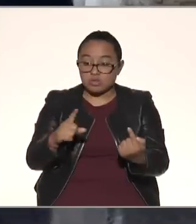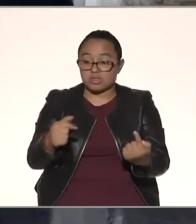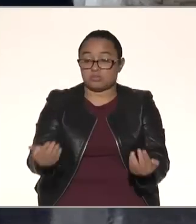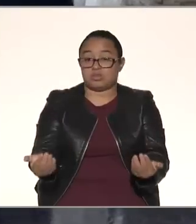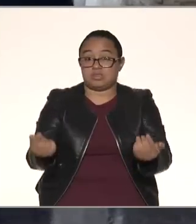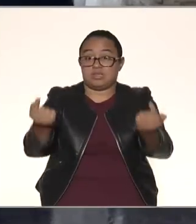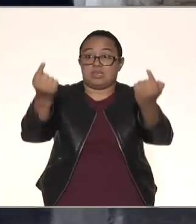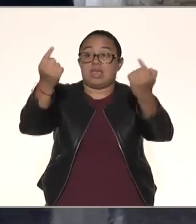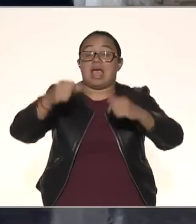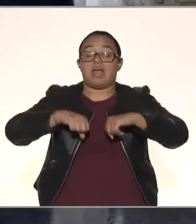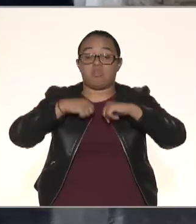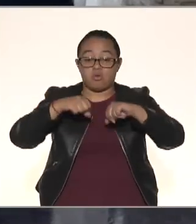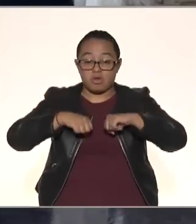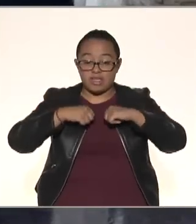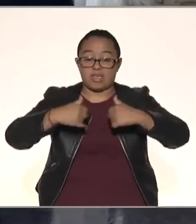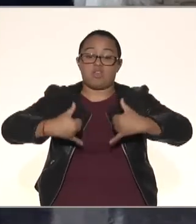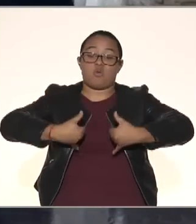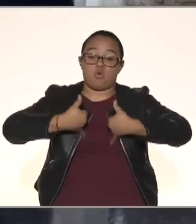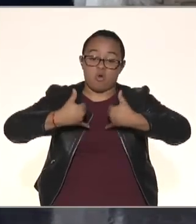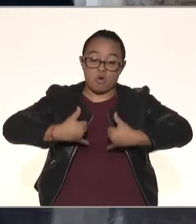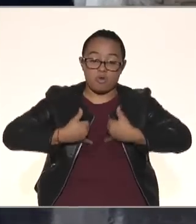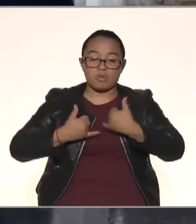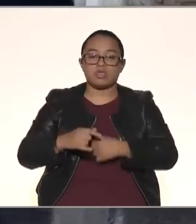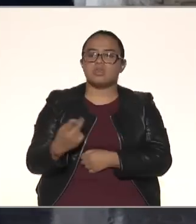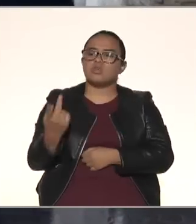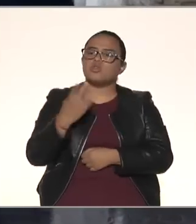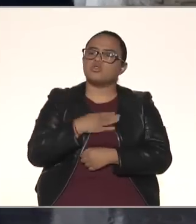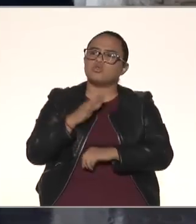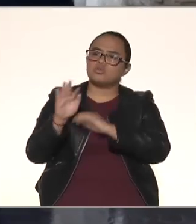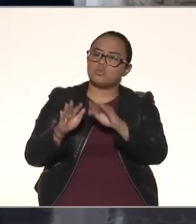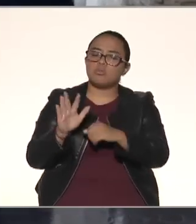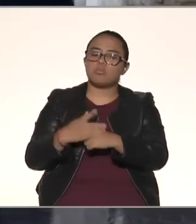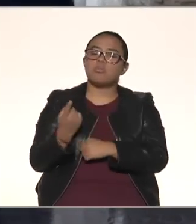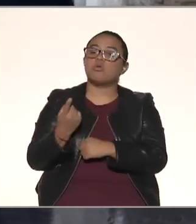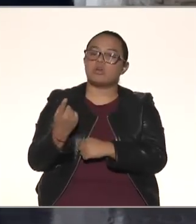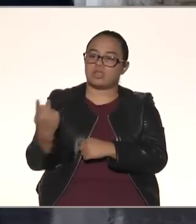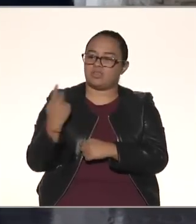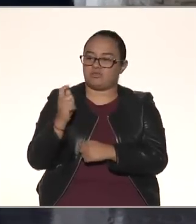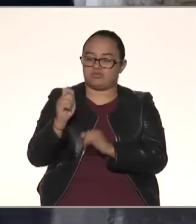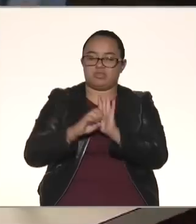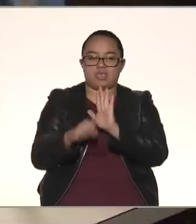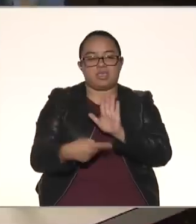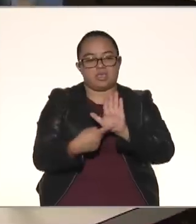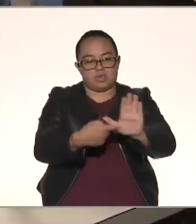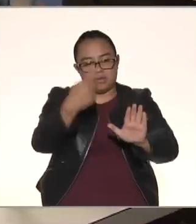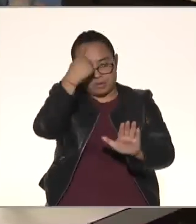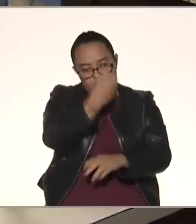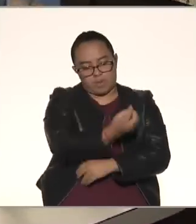adolescentes, jóvenes. Entonces la generosidad se fue dando, porque ya que somos un ejemplo para los hijos también.